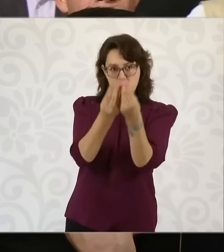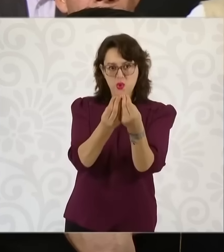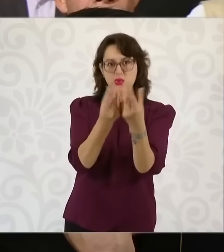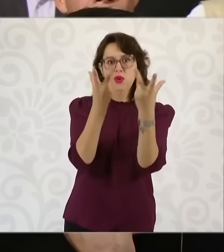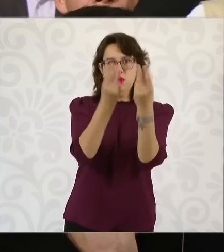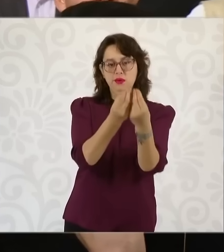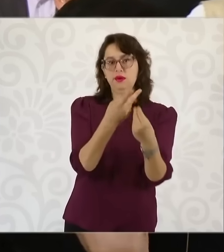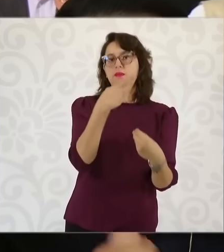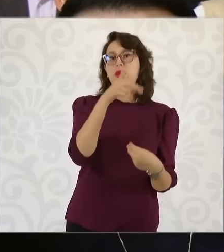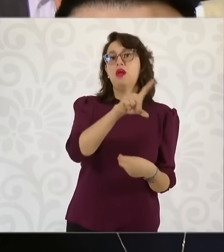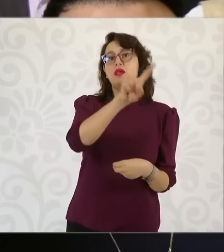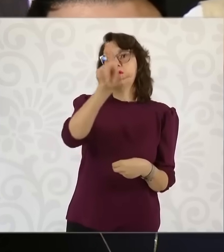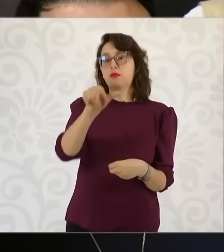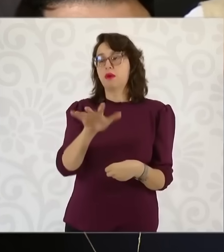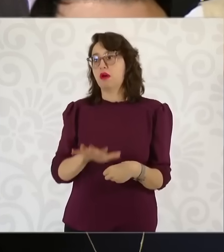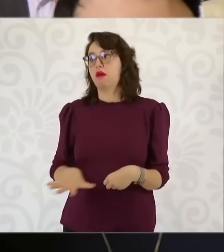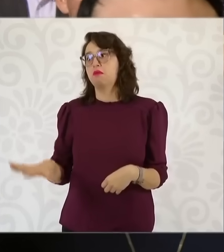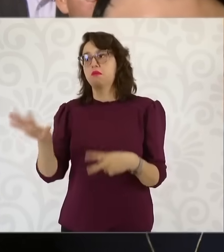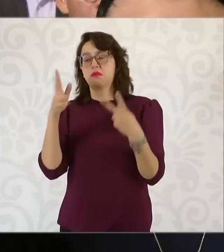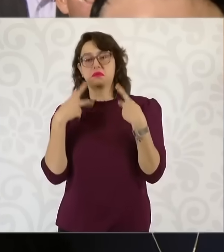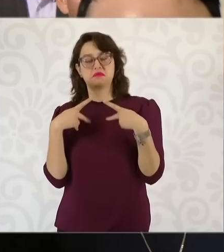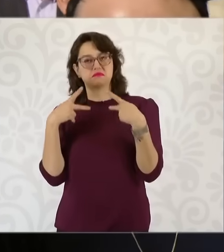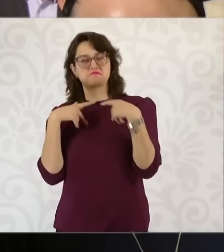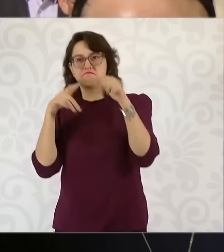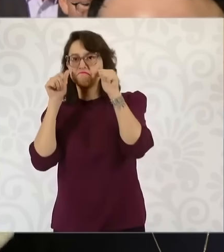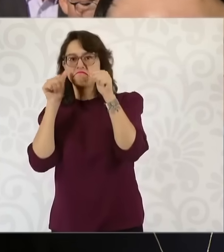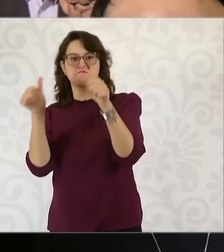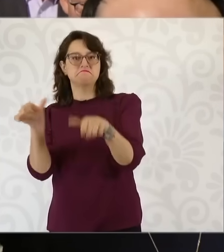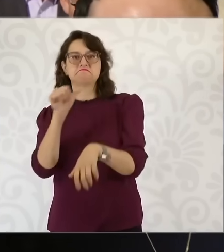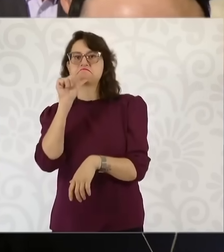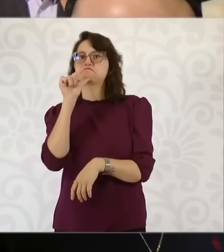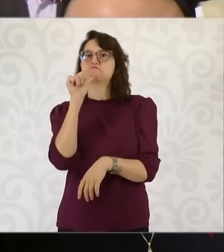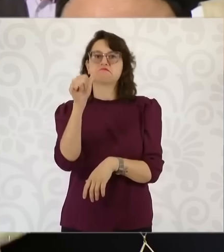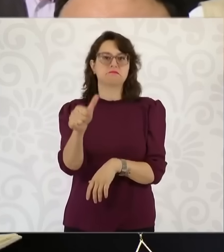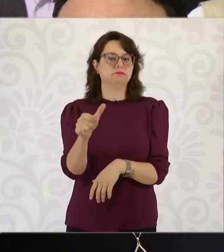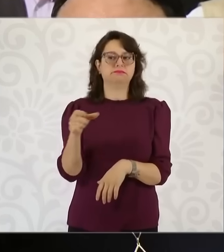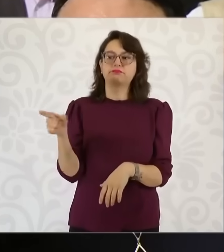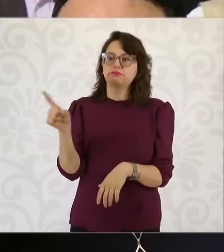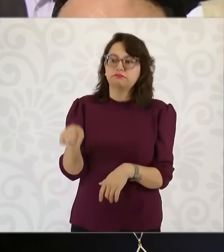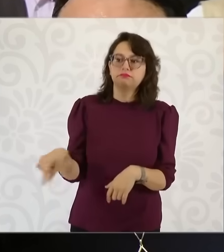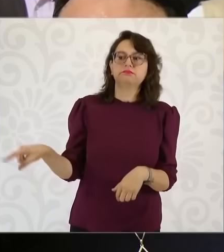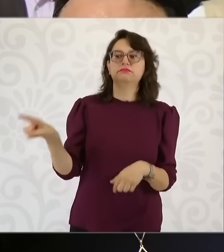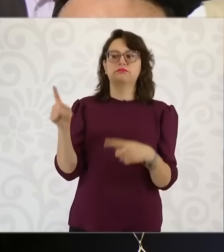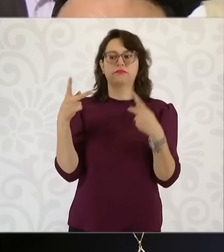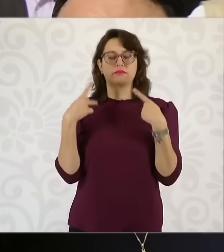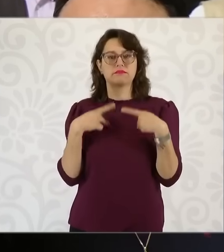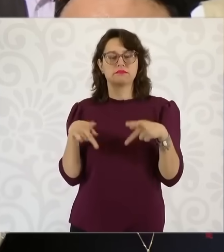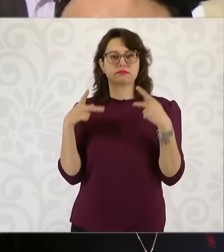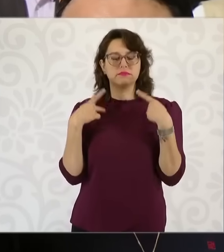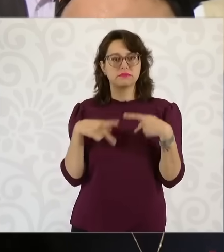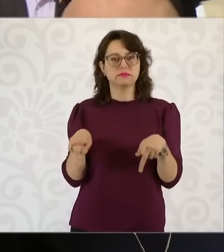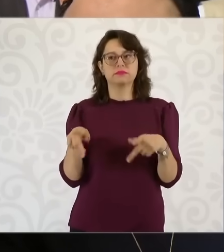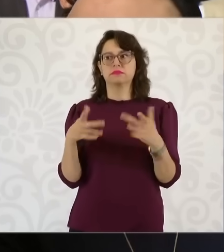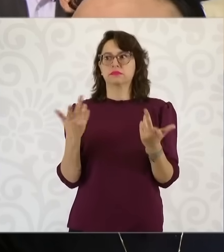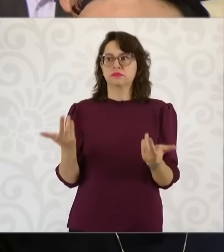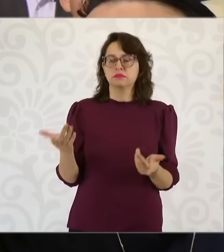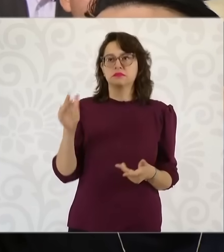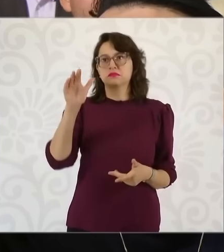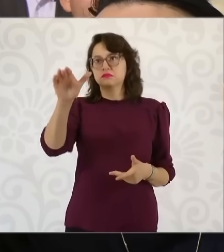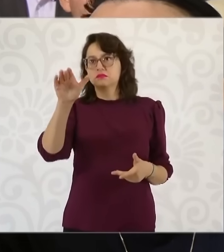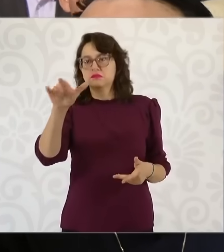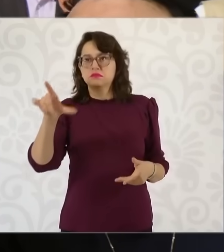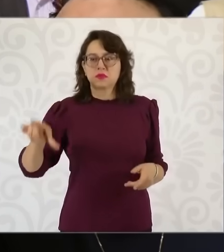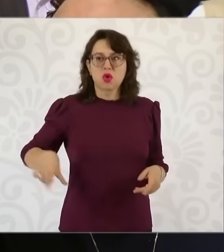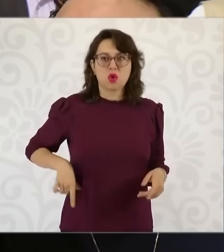ayuda nadie, solamente los ciudadanos de Reynosa acudieron a atender el llamado en esa emergencia y el gobernador